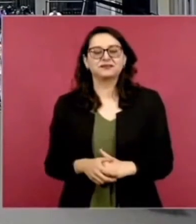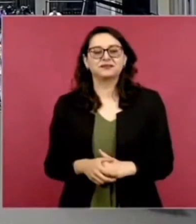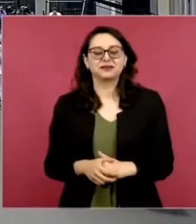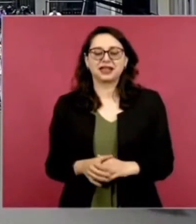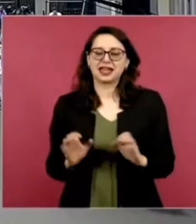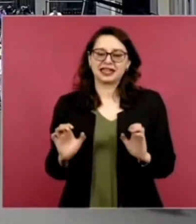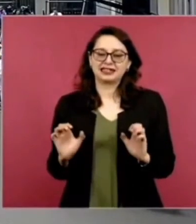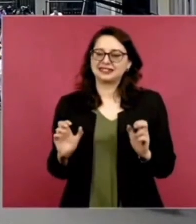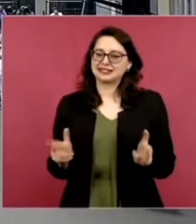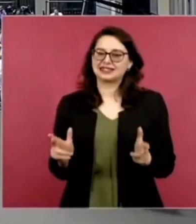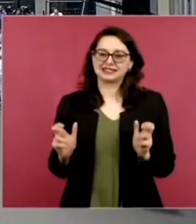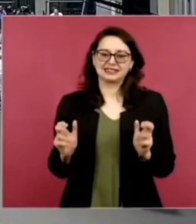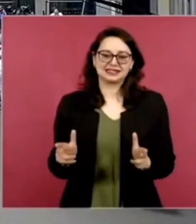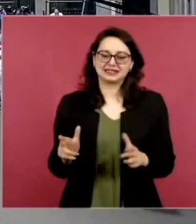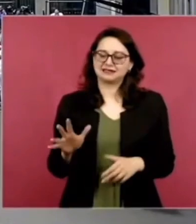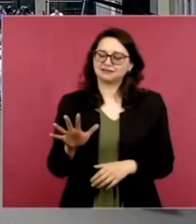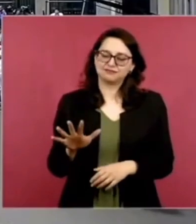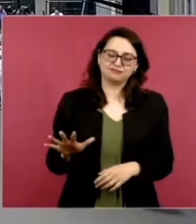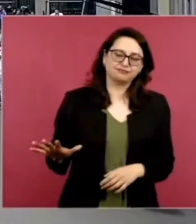Y Chiapas es